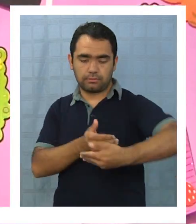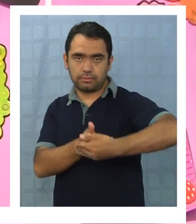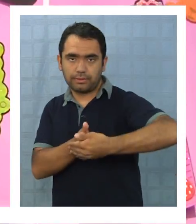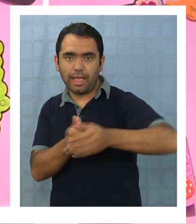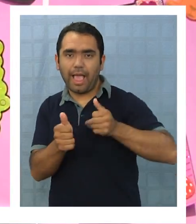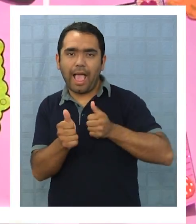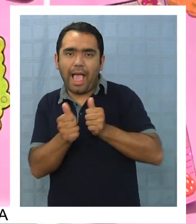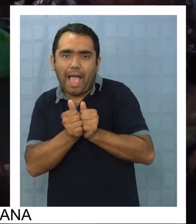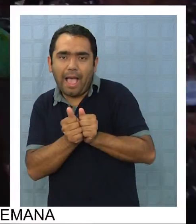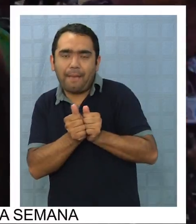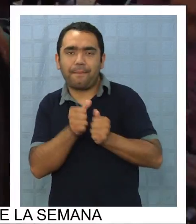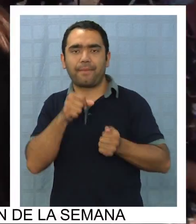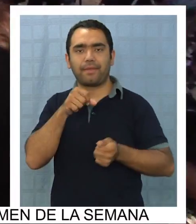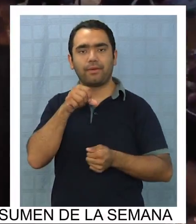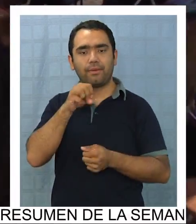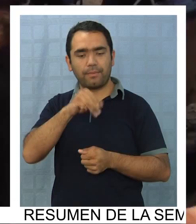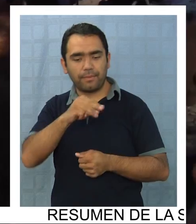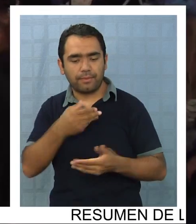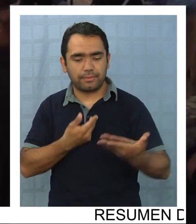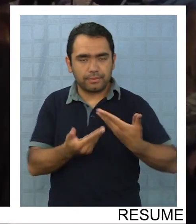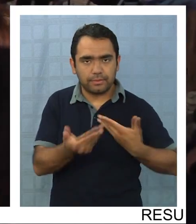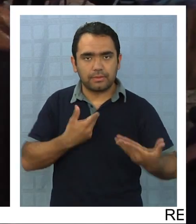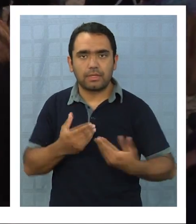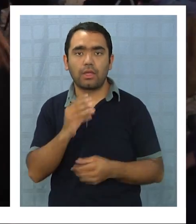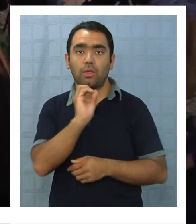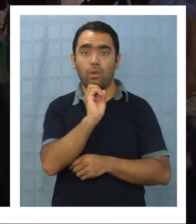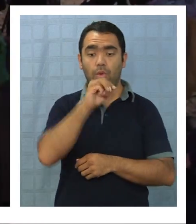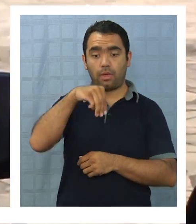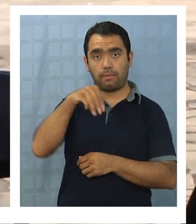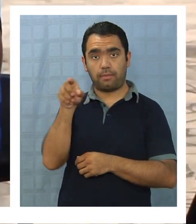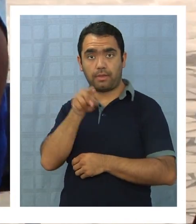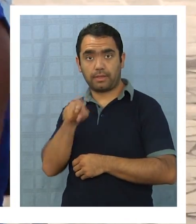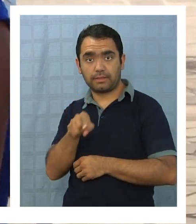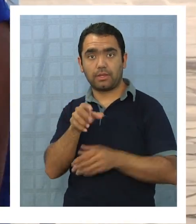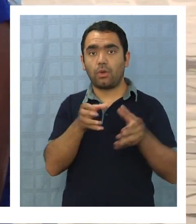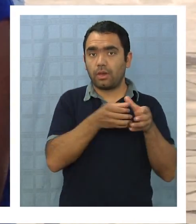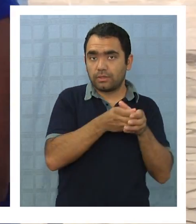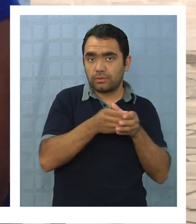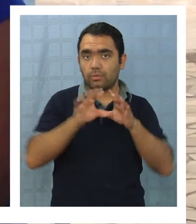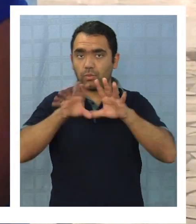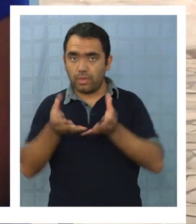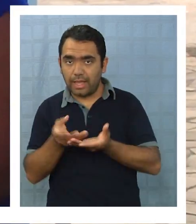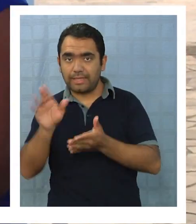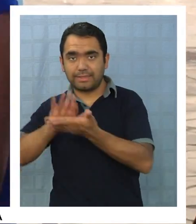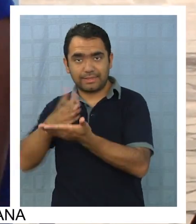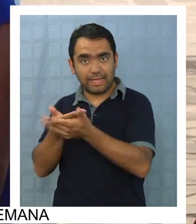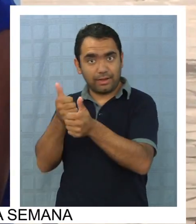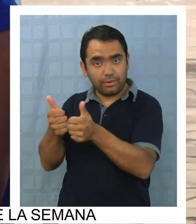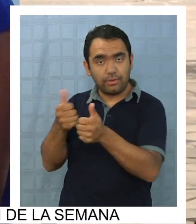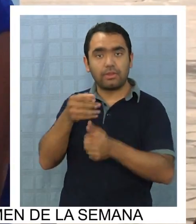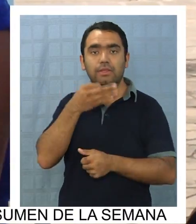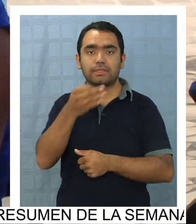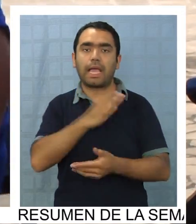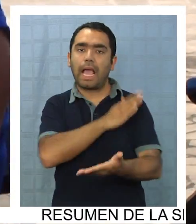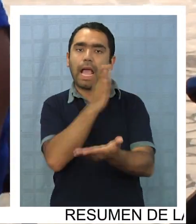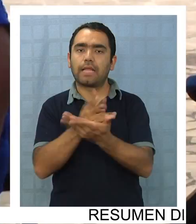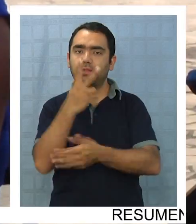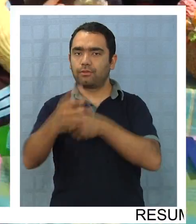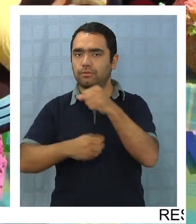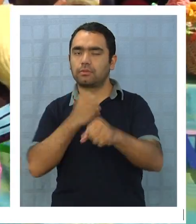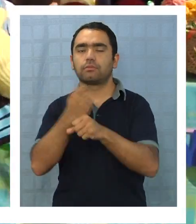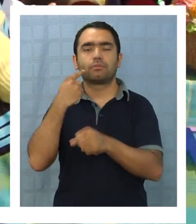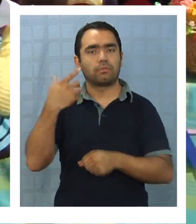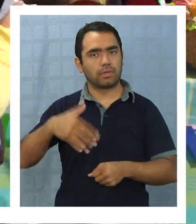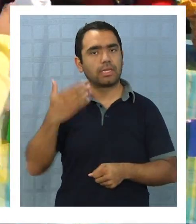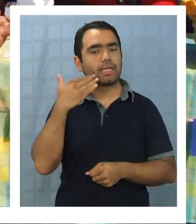calidad de vida familiar razón por la cual la OMS recomienda prolongar este proceso hasta los dos años de vida Todas las mamitas